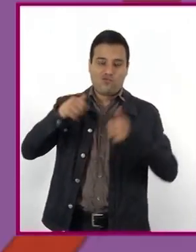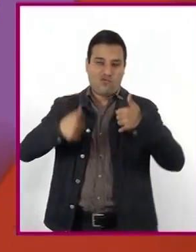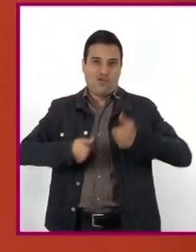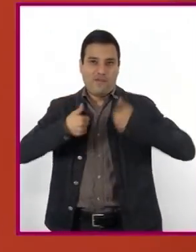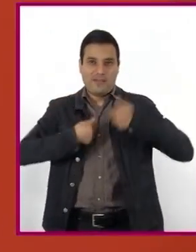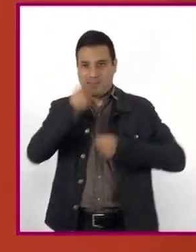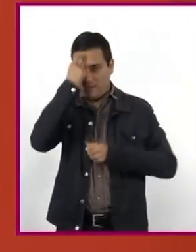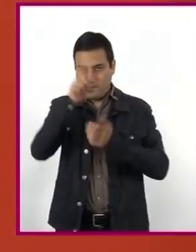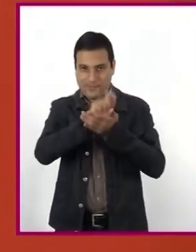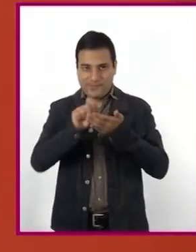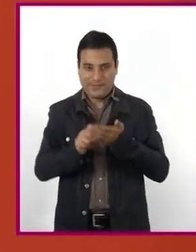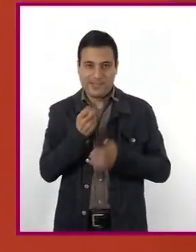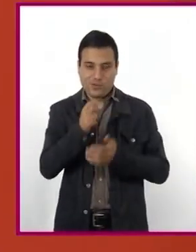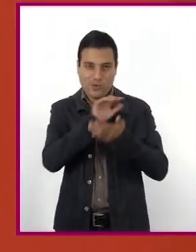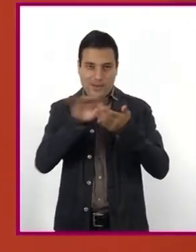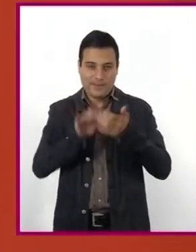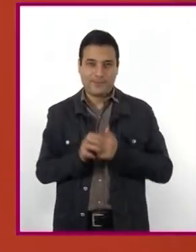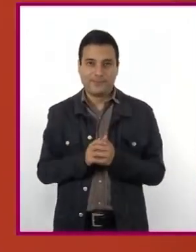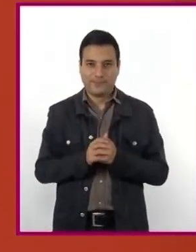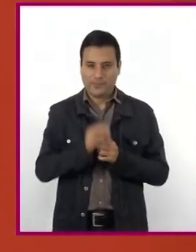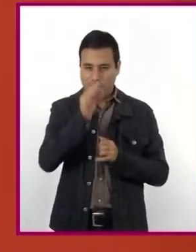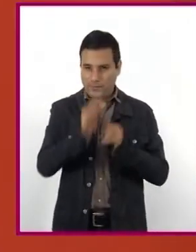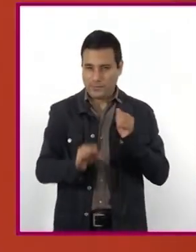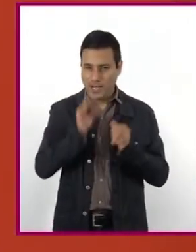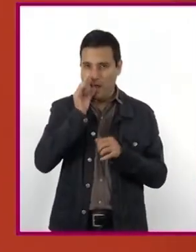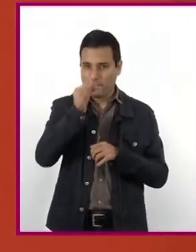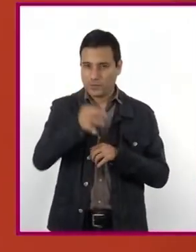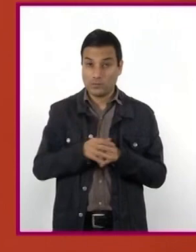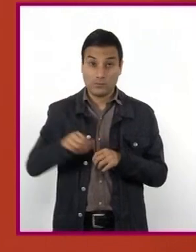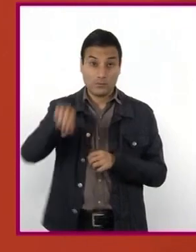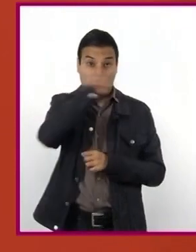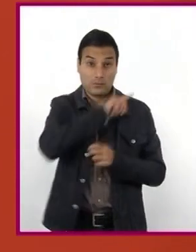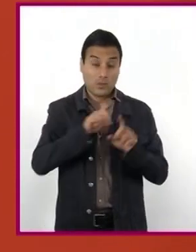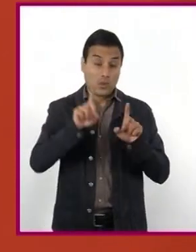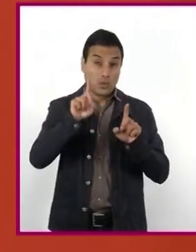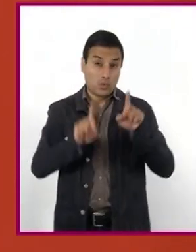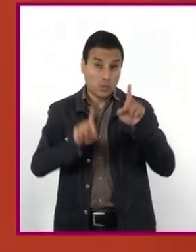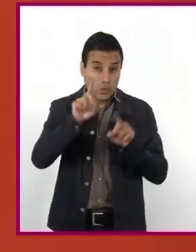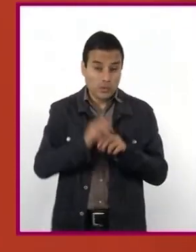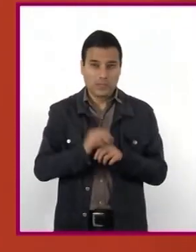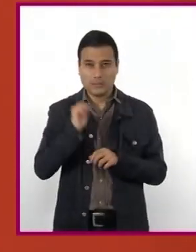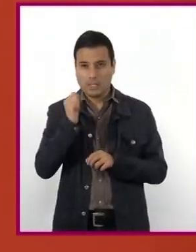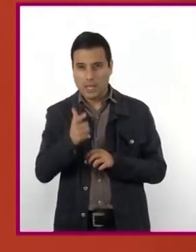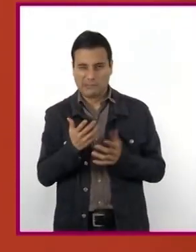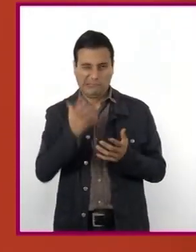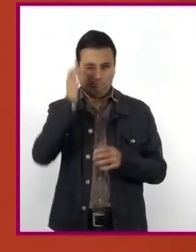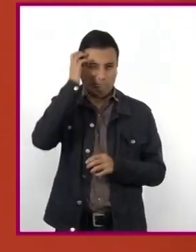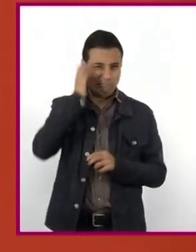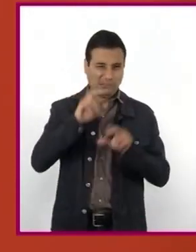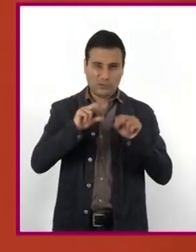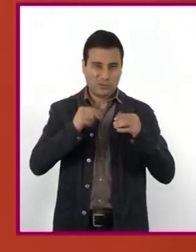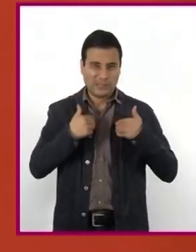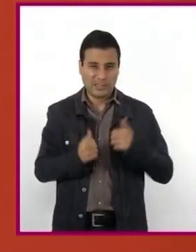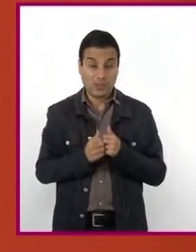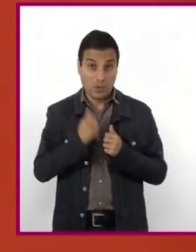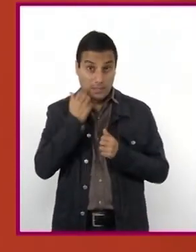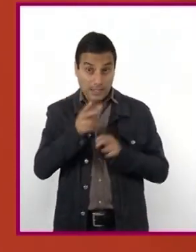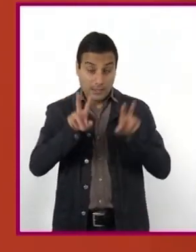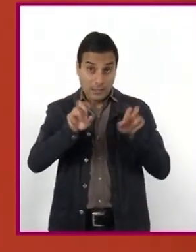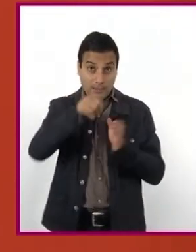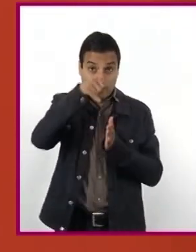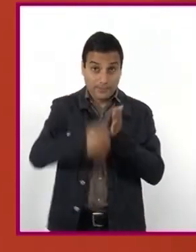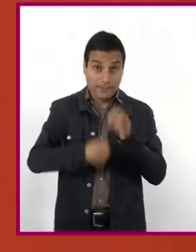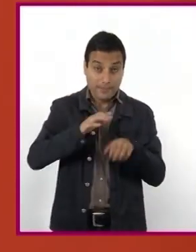adolescentes. Por último, les recuerdo que si tienen dudas, si algo no les quedó claro o desean profundizar en el